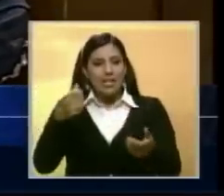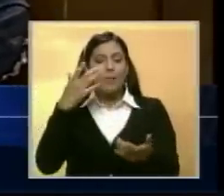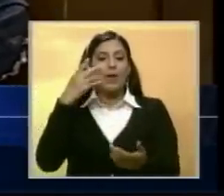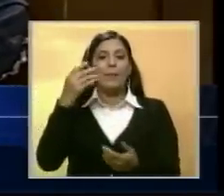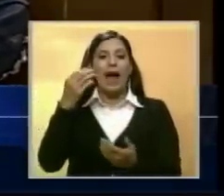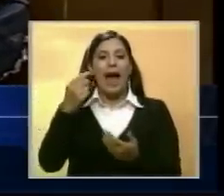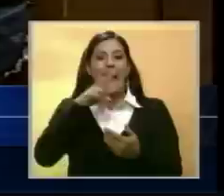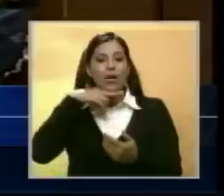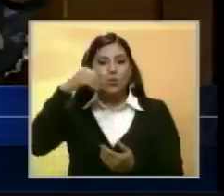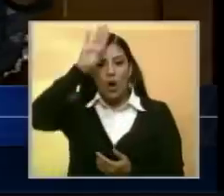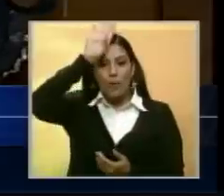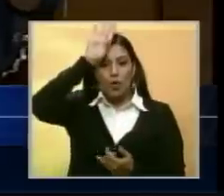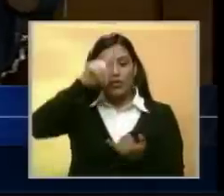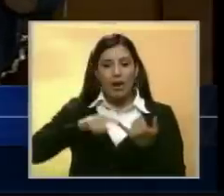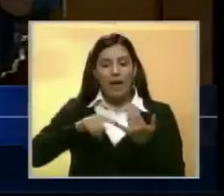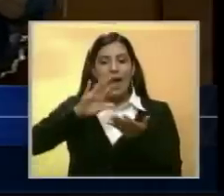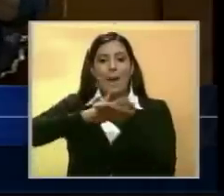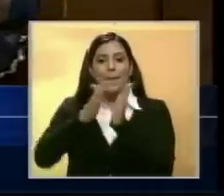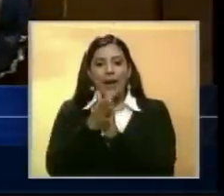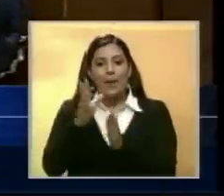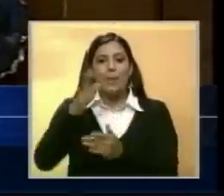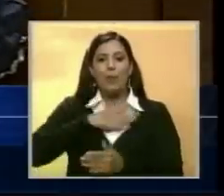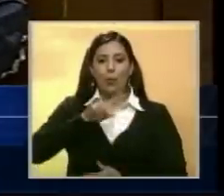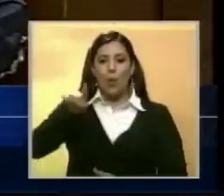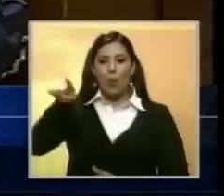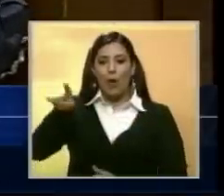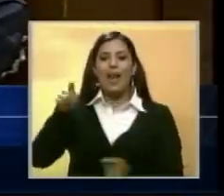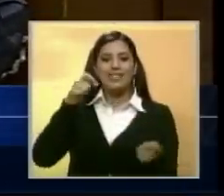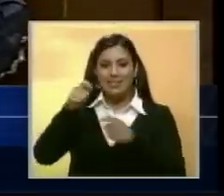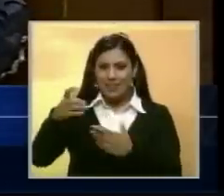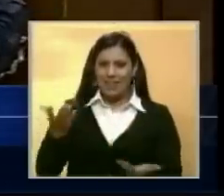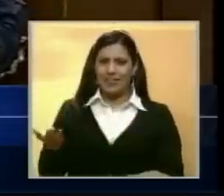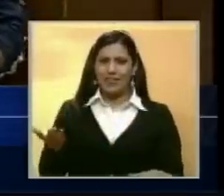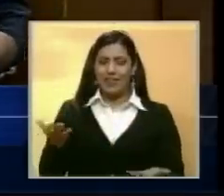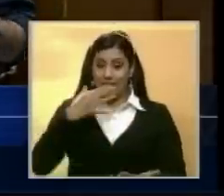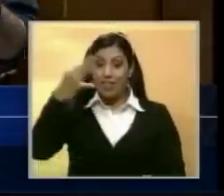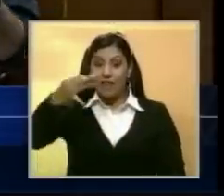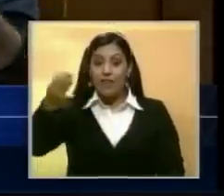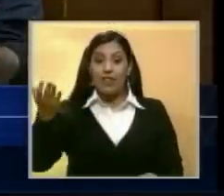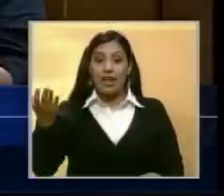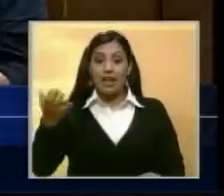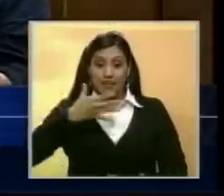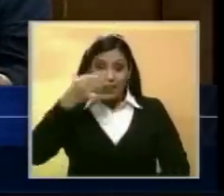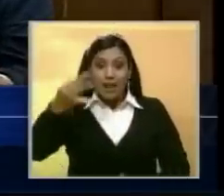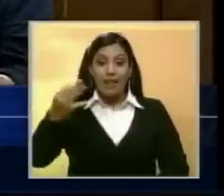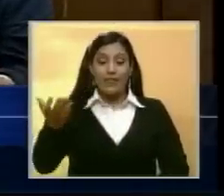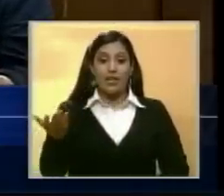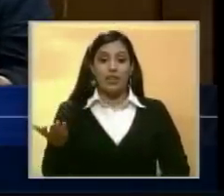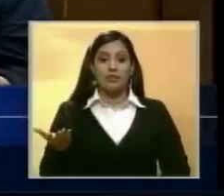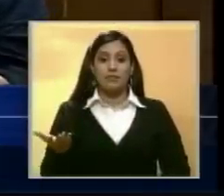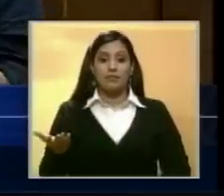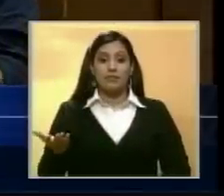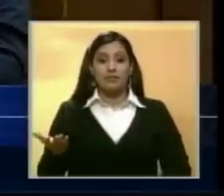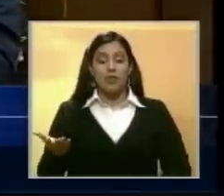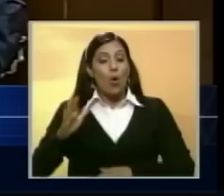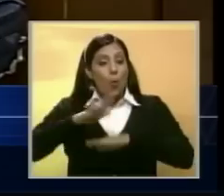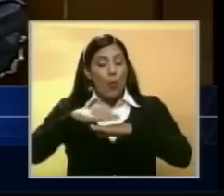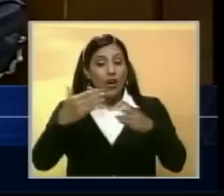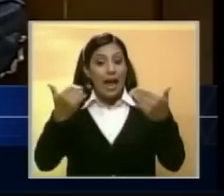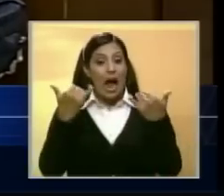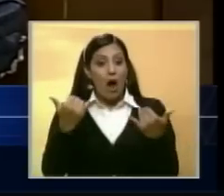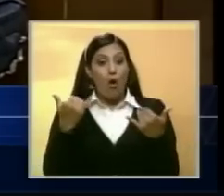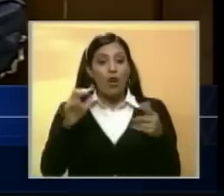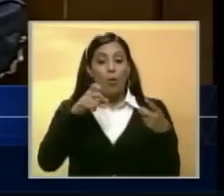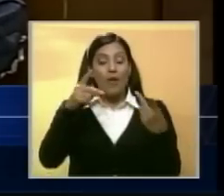Azúcar Montalbán y productos de Polar. Esa es la verdad. Esa es la verdad, porque ahora